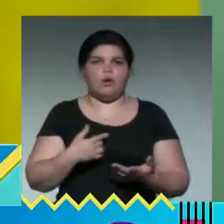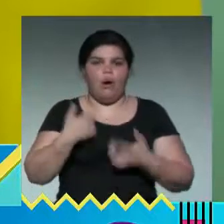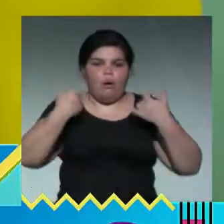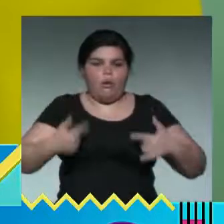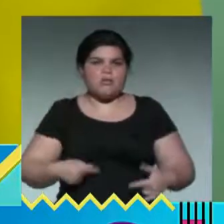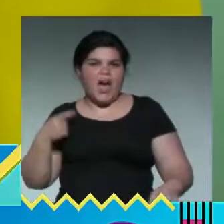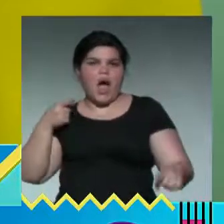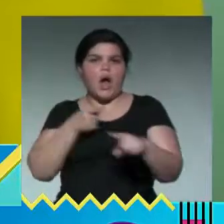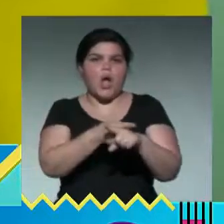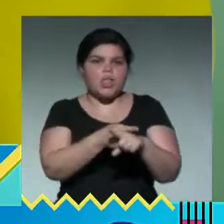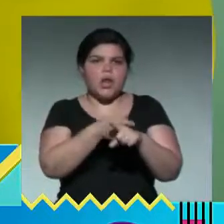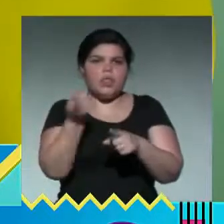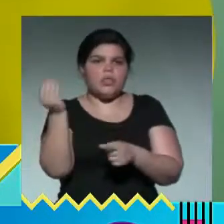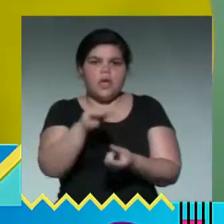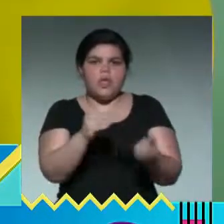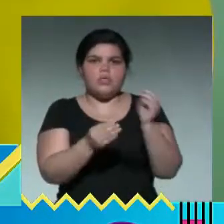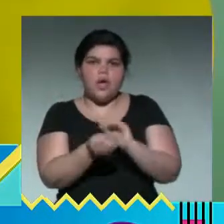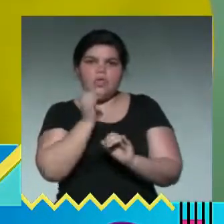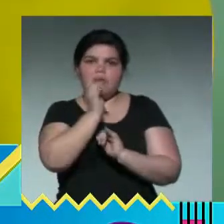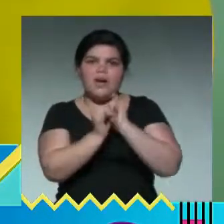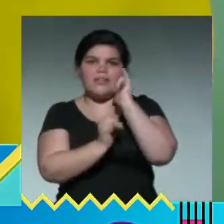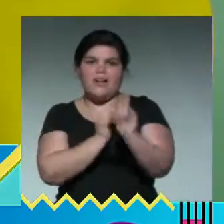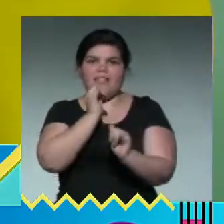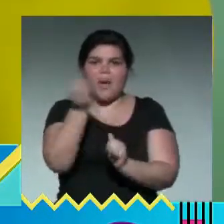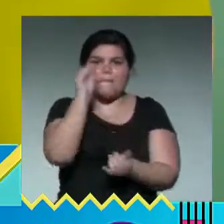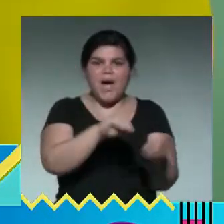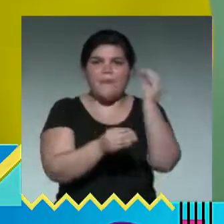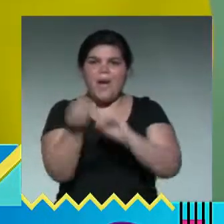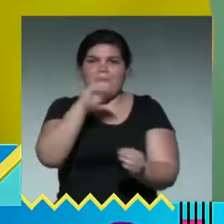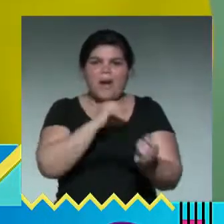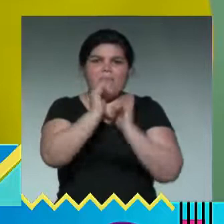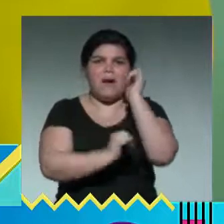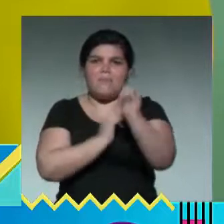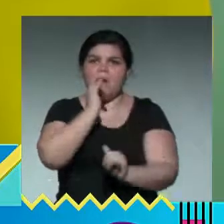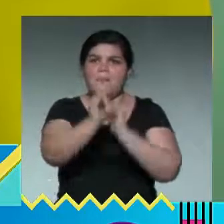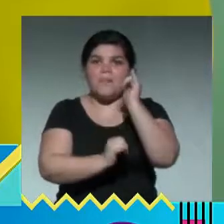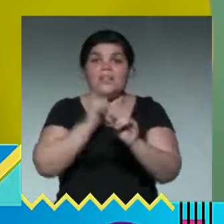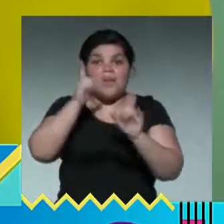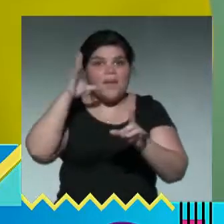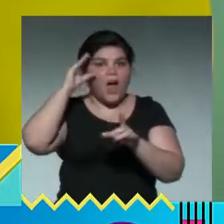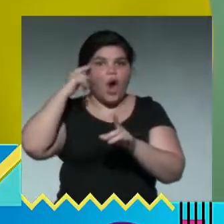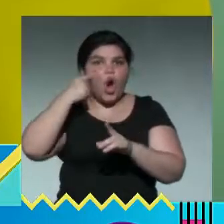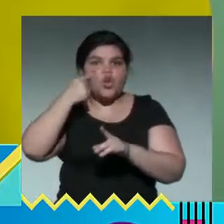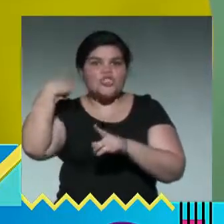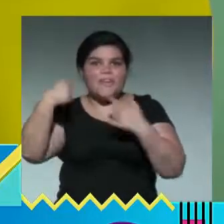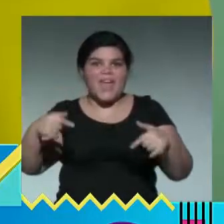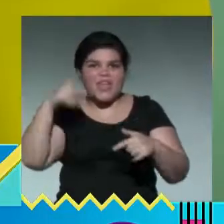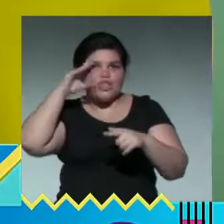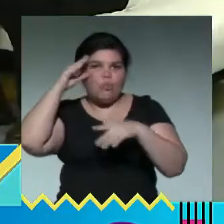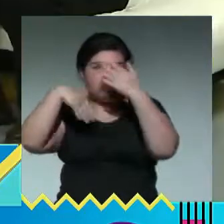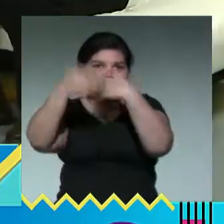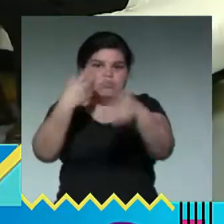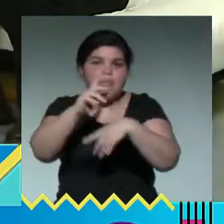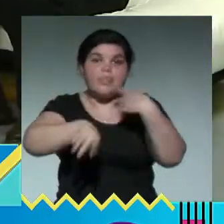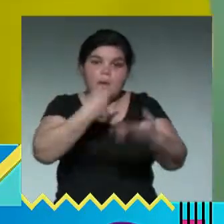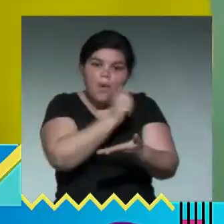prejuicios, ¿sí? Claro. Y también su formación. Entonces, al escribir lo vuelca todo